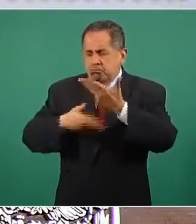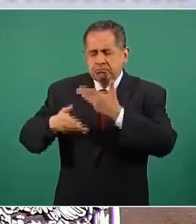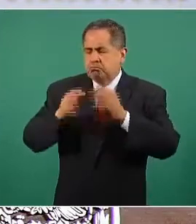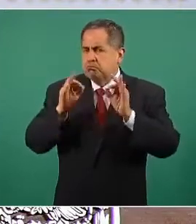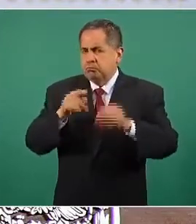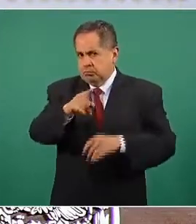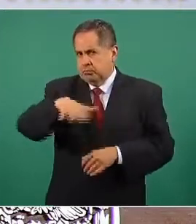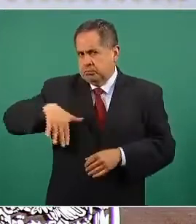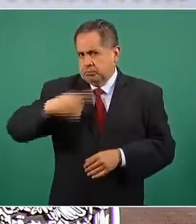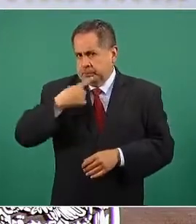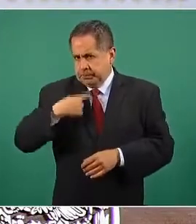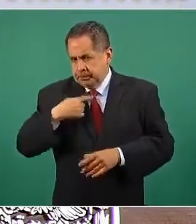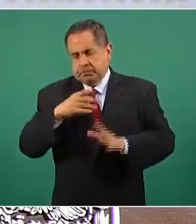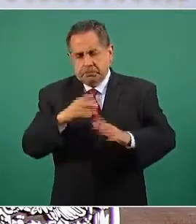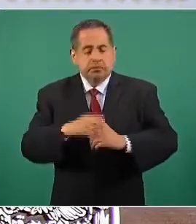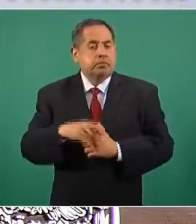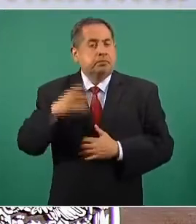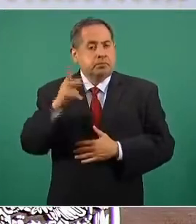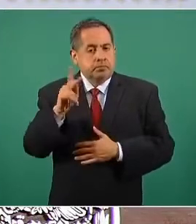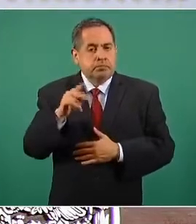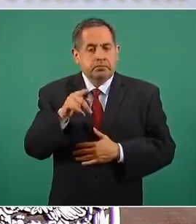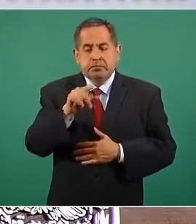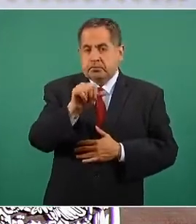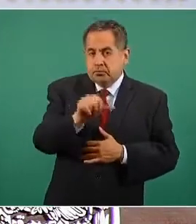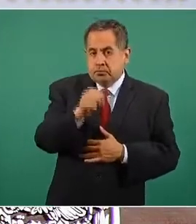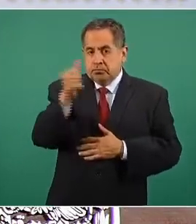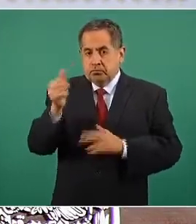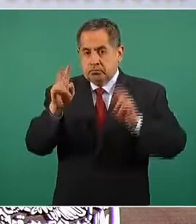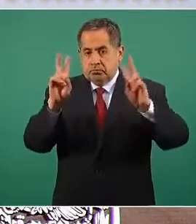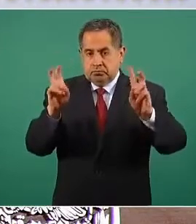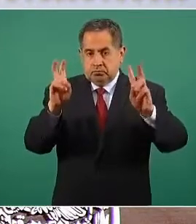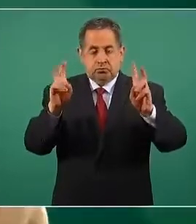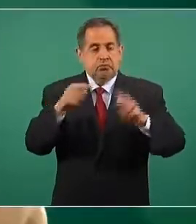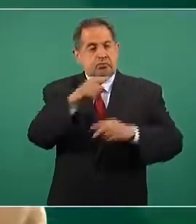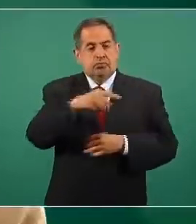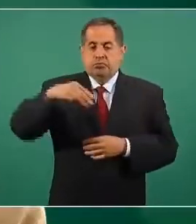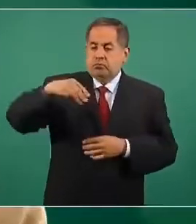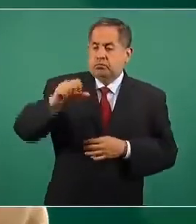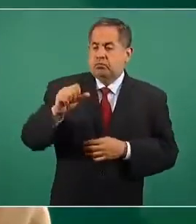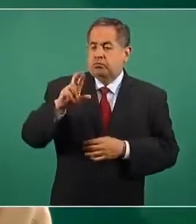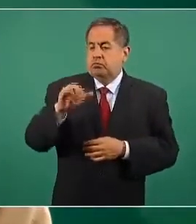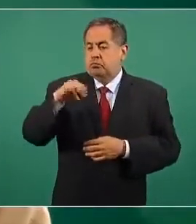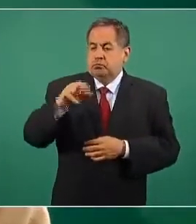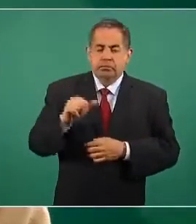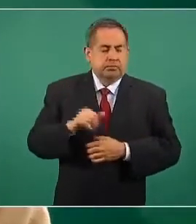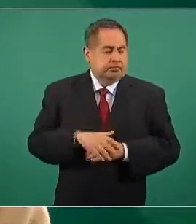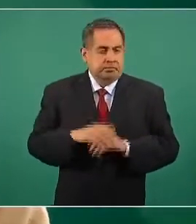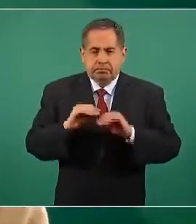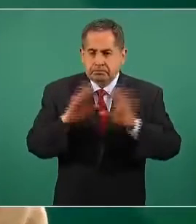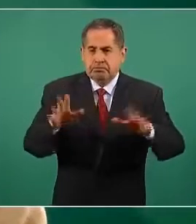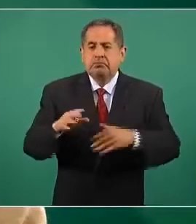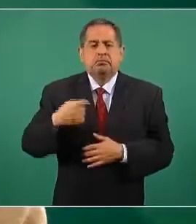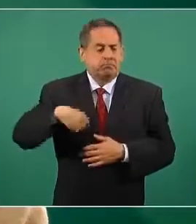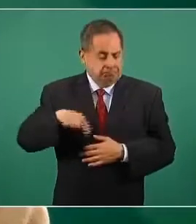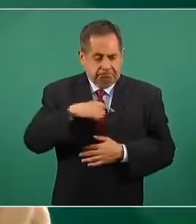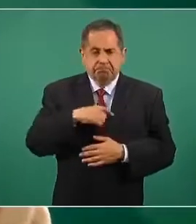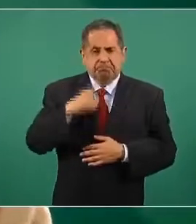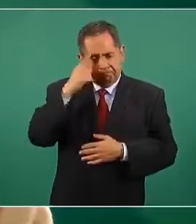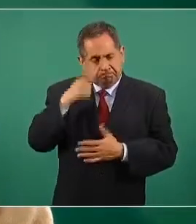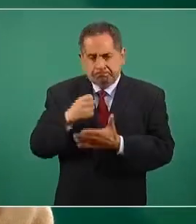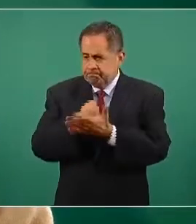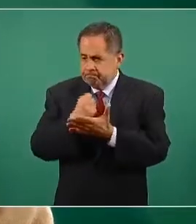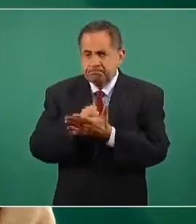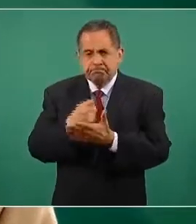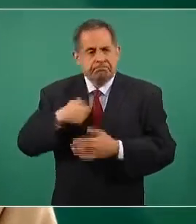señalando. Sin embargo, el otro tema que tú hablabas de Mariana, por supuesto que hemos nosotros